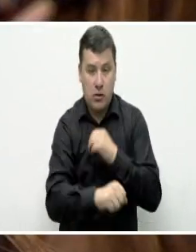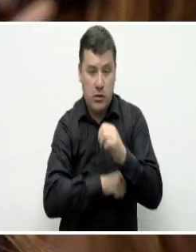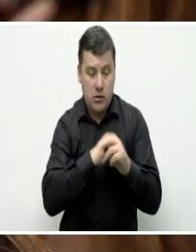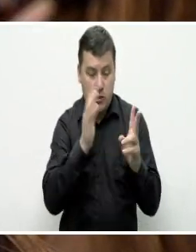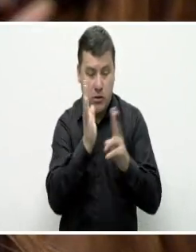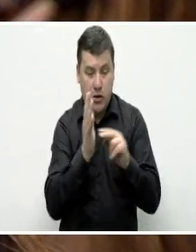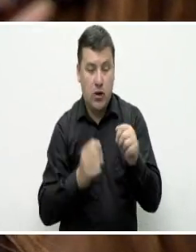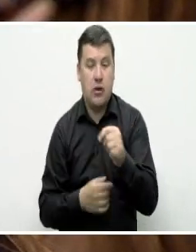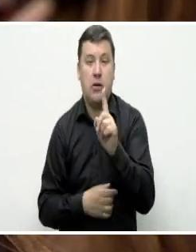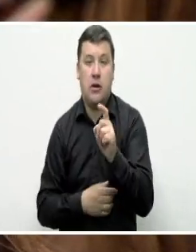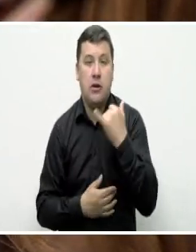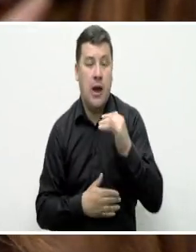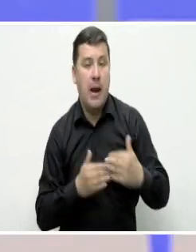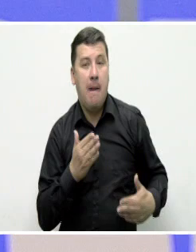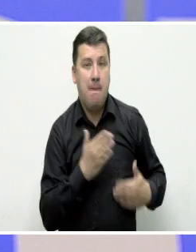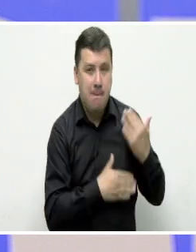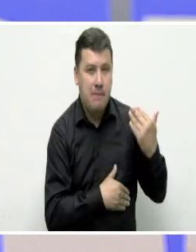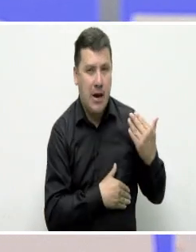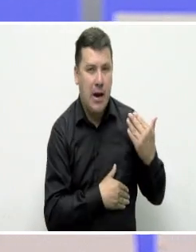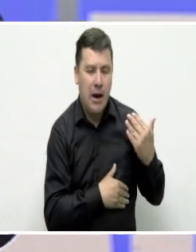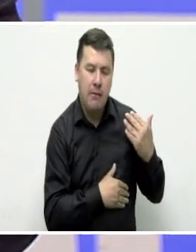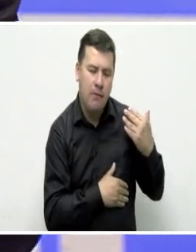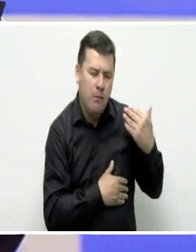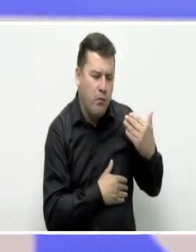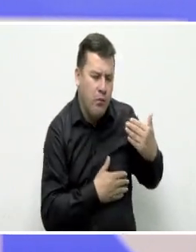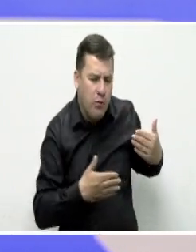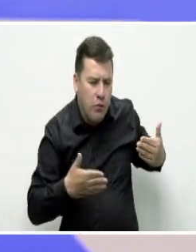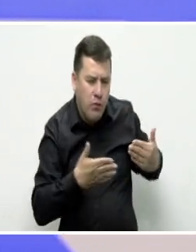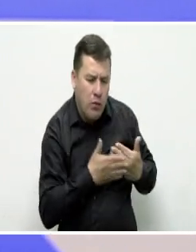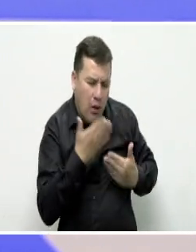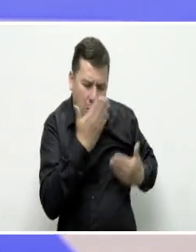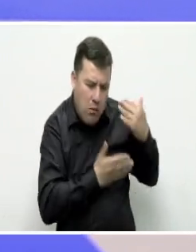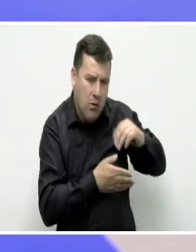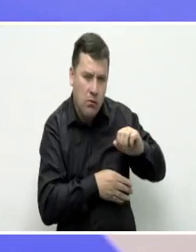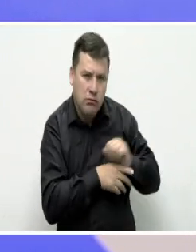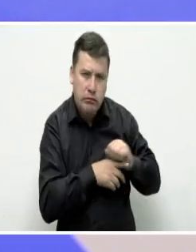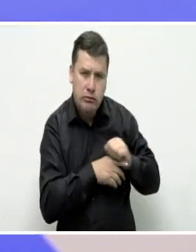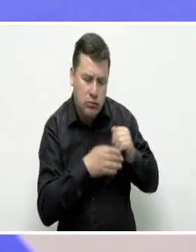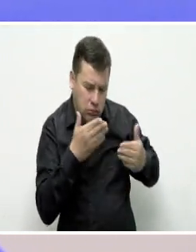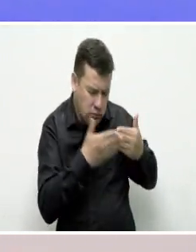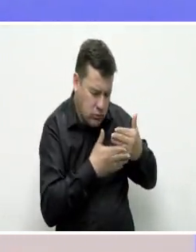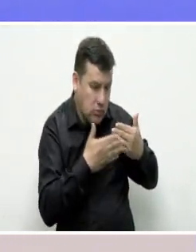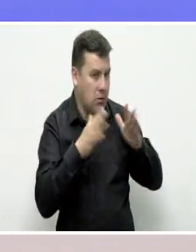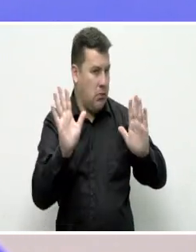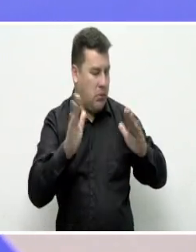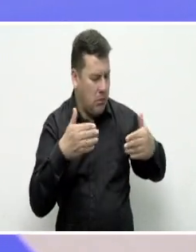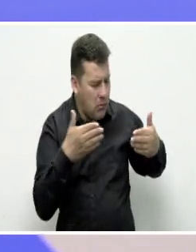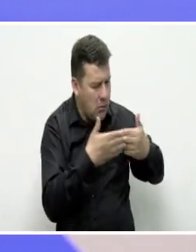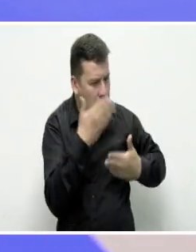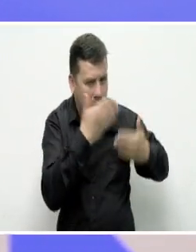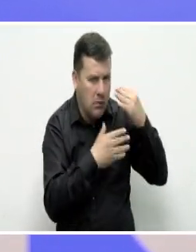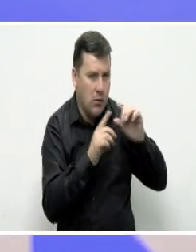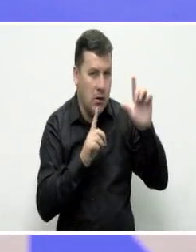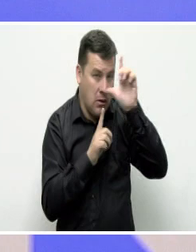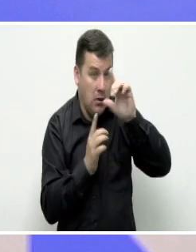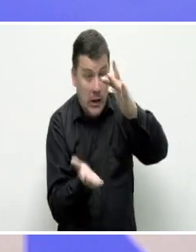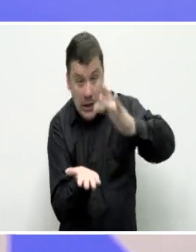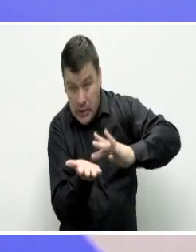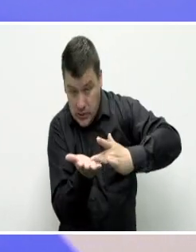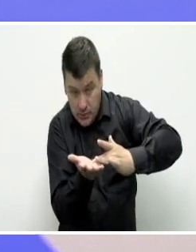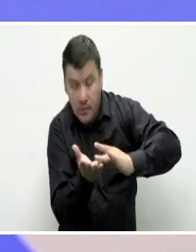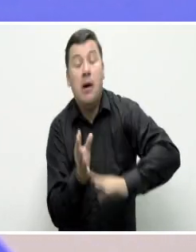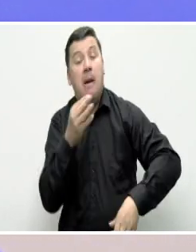2016 iniciamos labores para poner en funcionamiento esa biometría adicional a la dactilar que